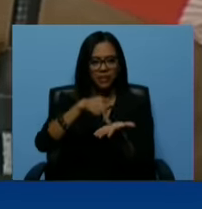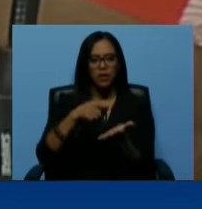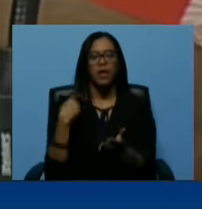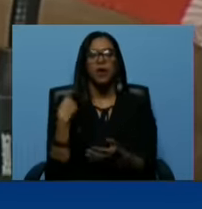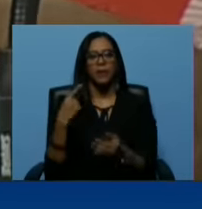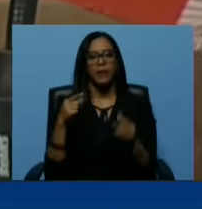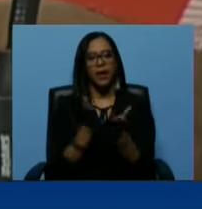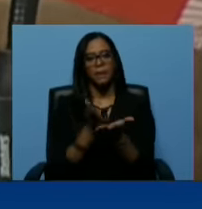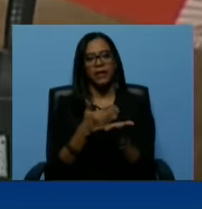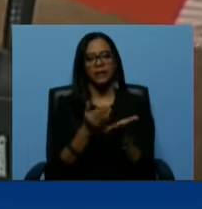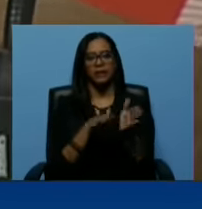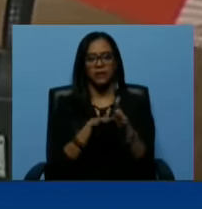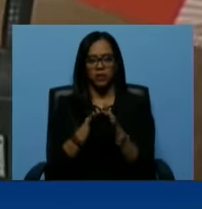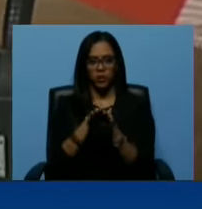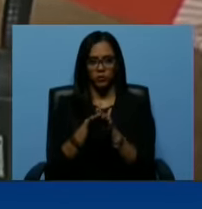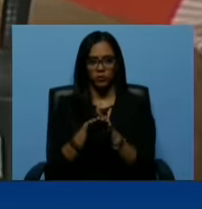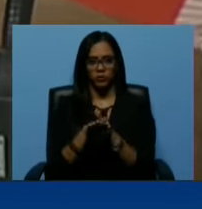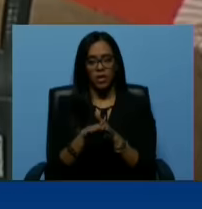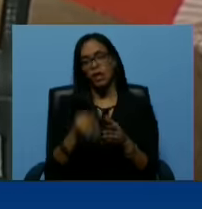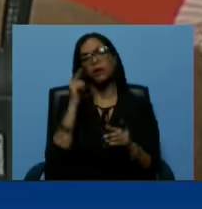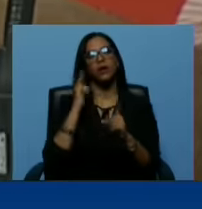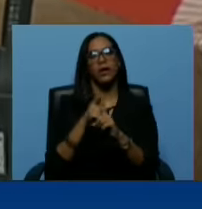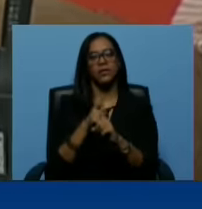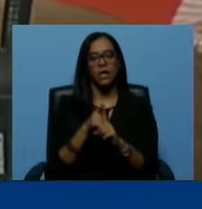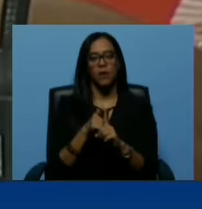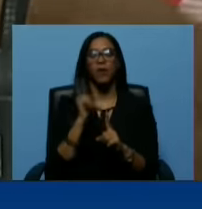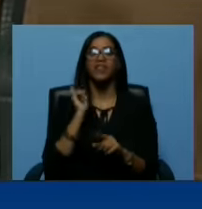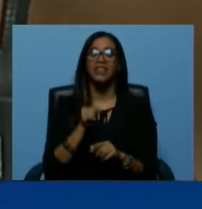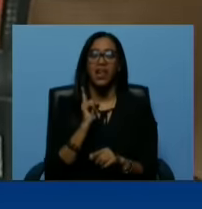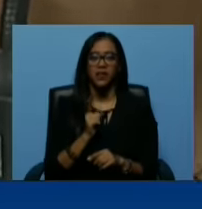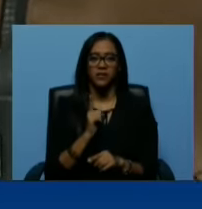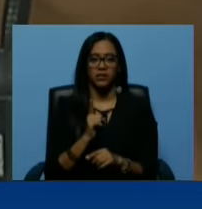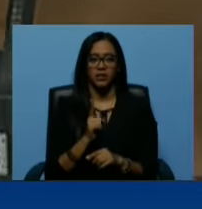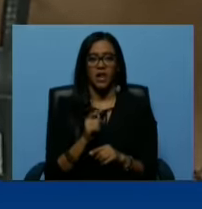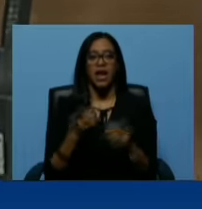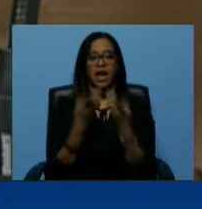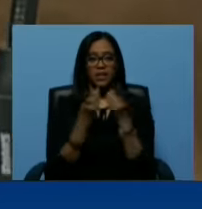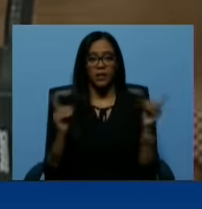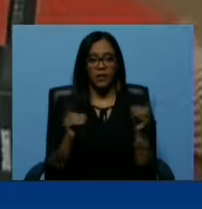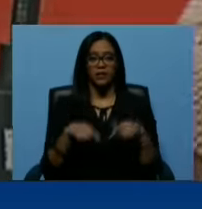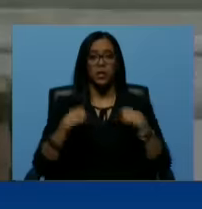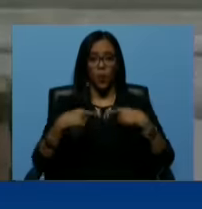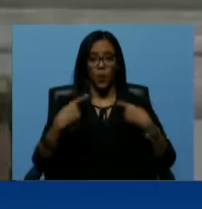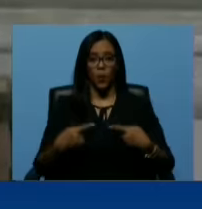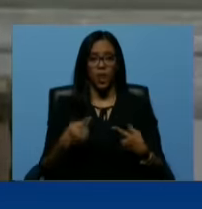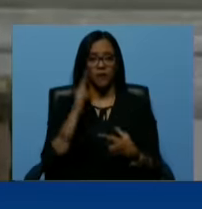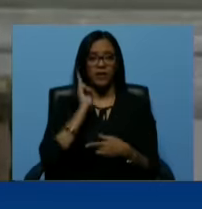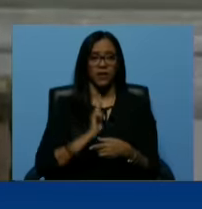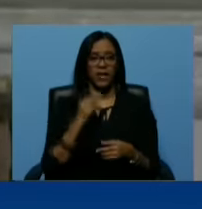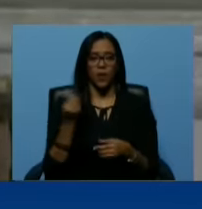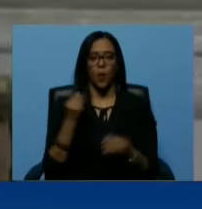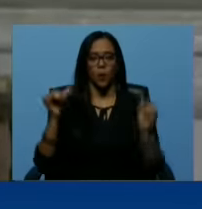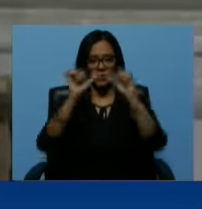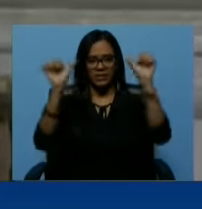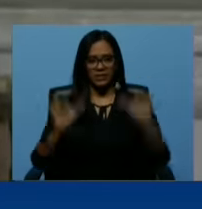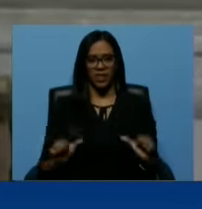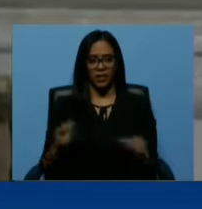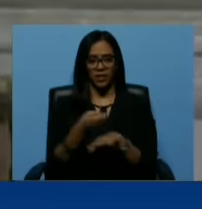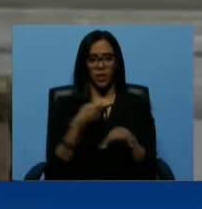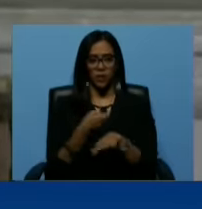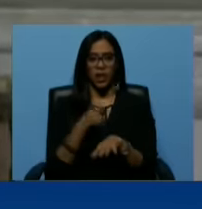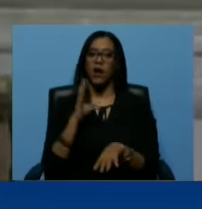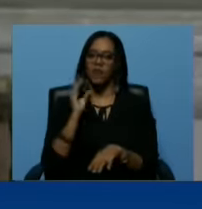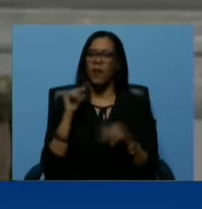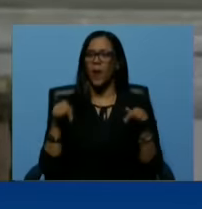de desarrollo. Pero el objetivo estratégico debe ser la democracia popular bolivariana como sistema de gobierno. Lo